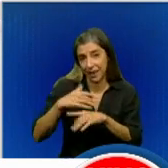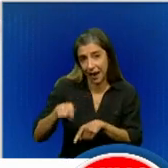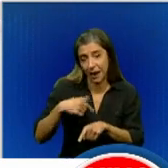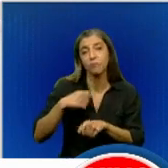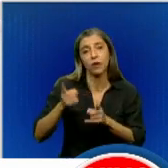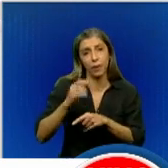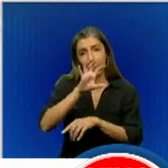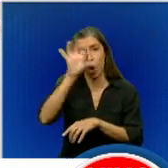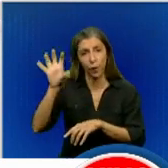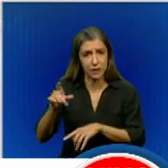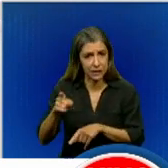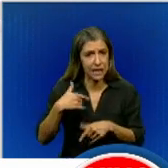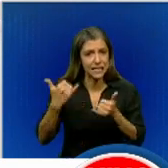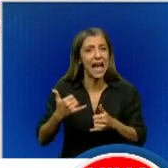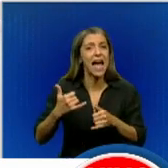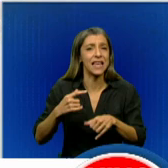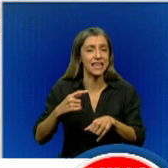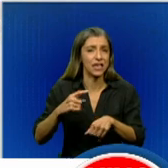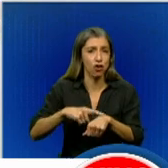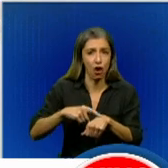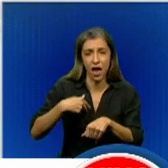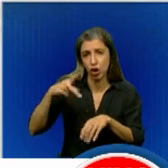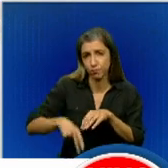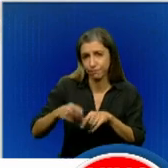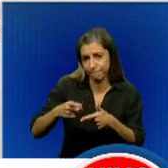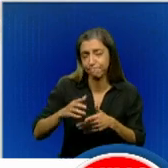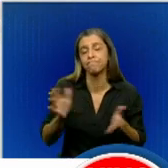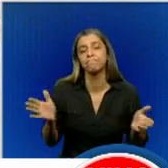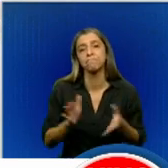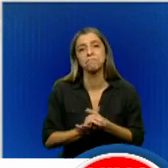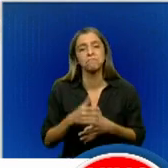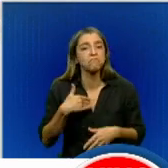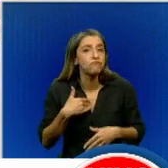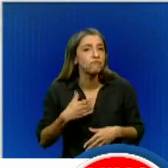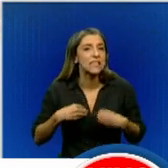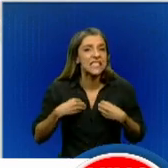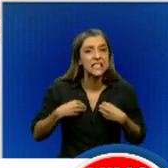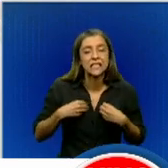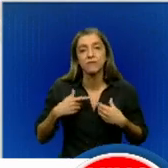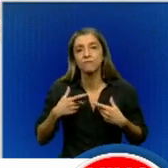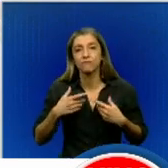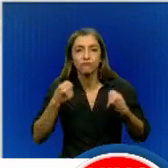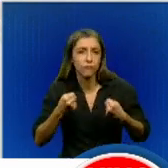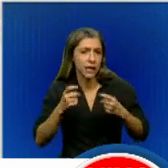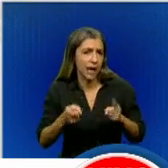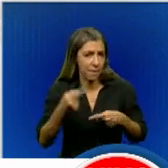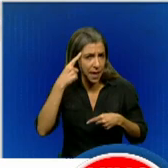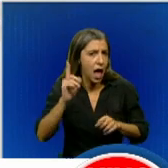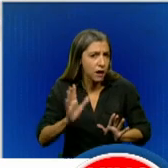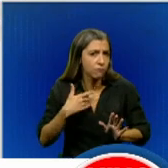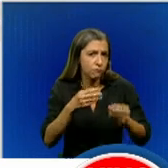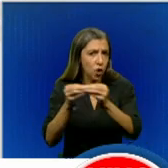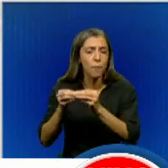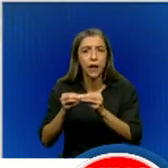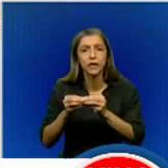otras provincias por la pandemia tengo la sensación creo la convicción conversando con compañeras y compañeros que